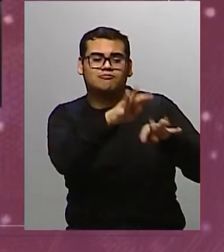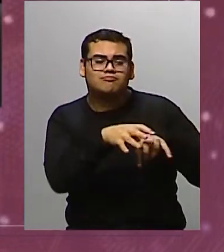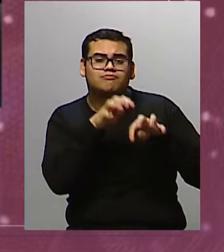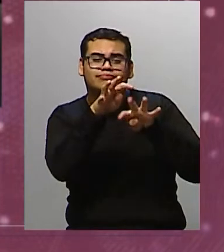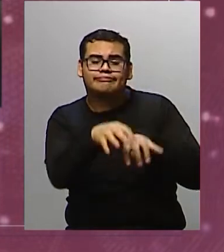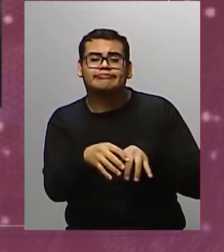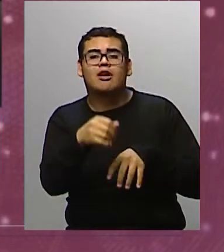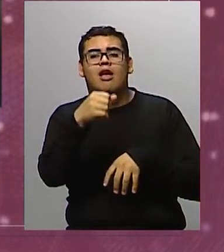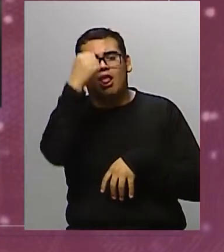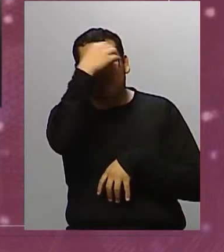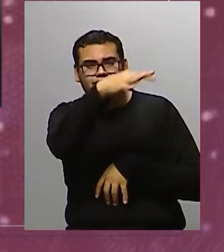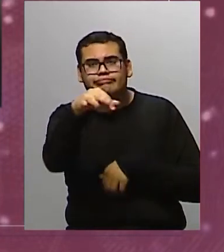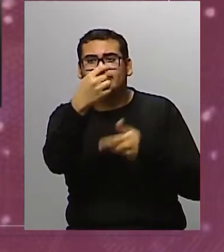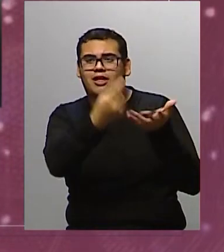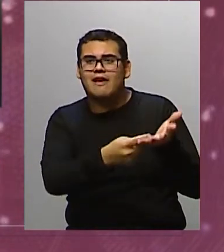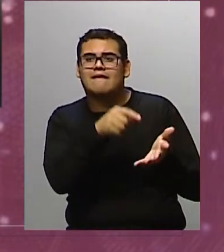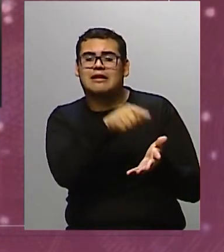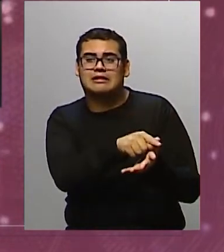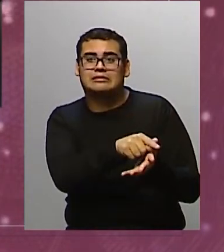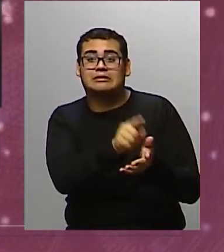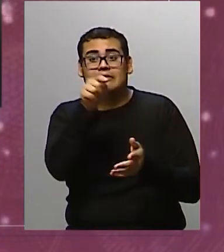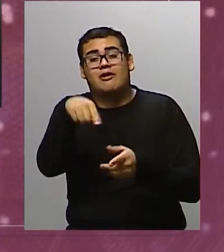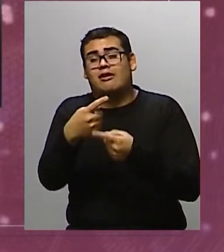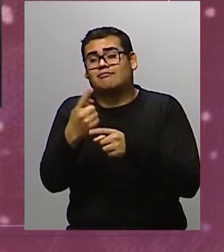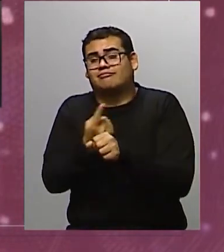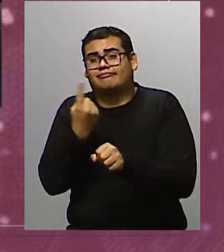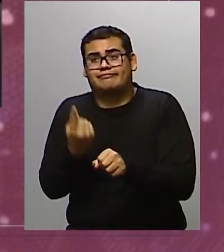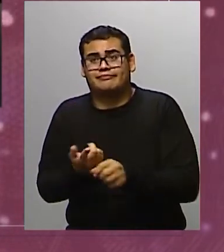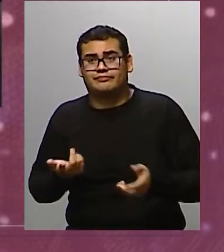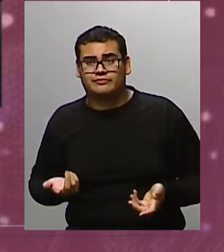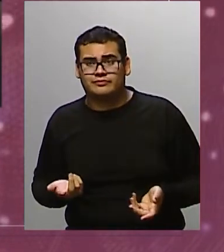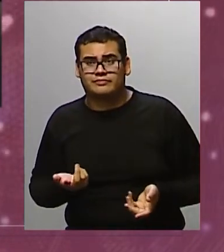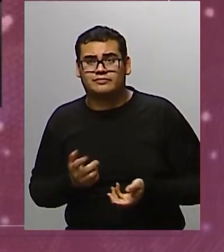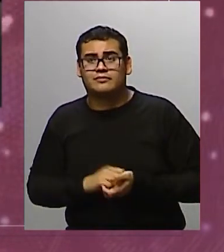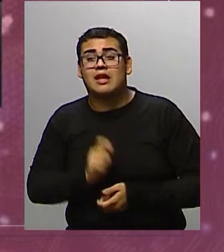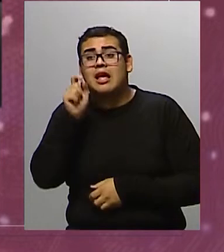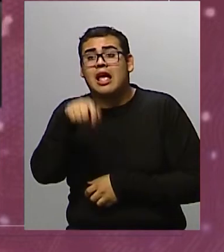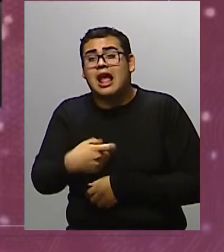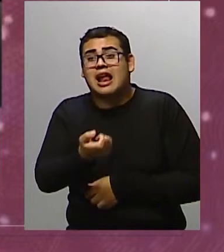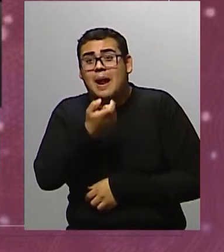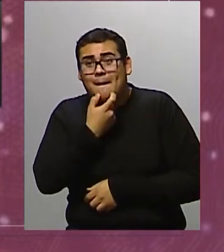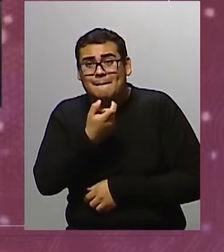de sus pasturas, en fin. Y eso yo creo que en términos generales a la provincia,